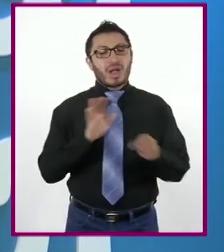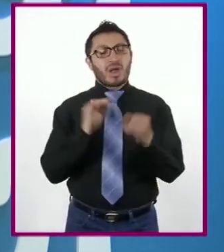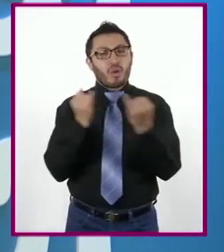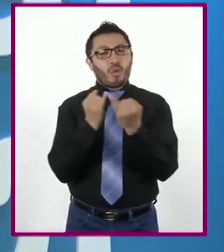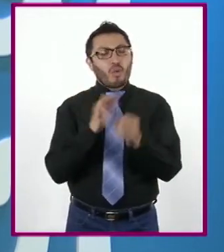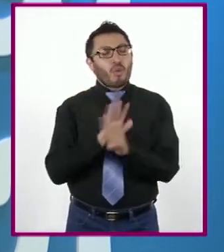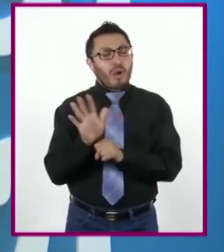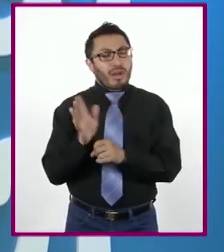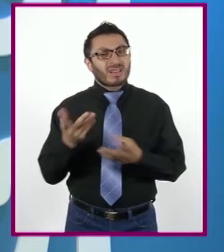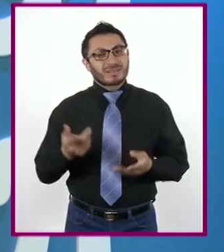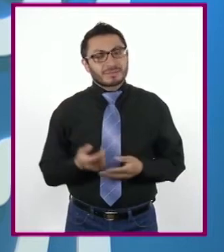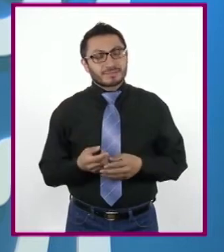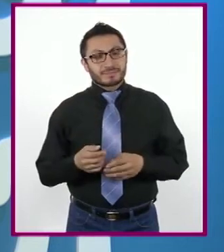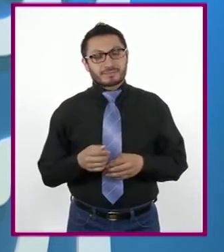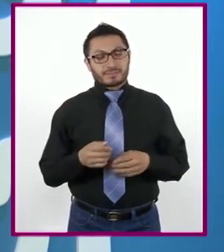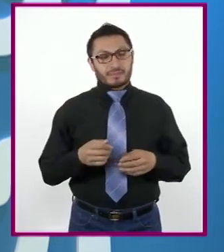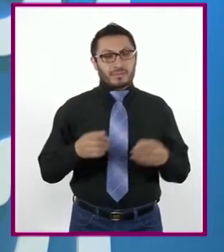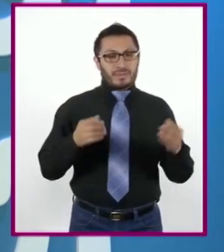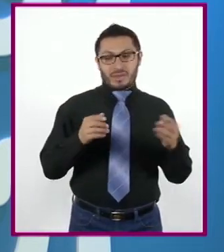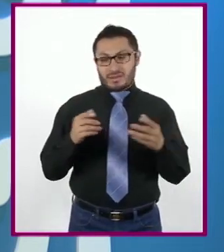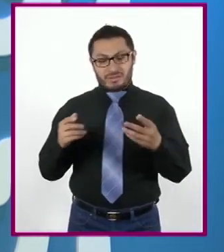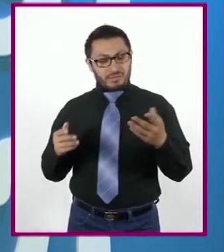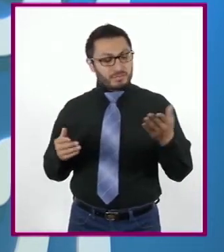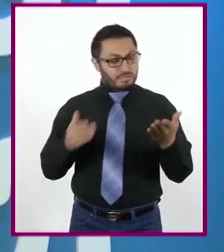¿Son congruentes ambos trozos?